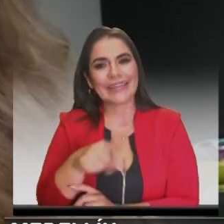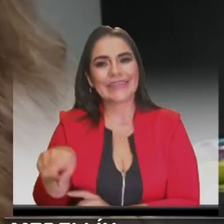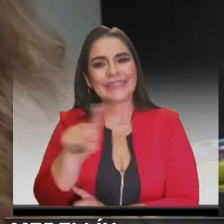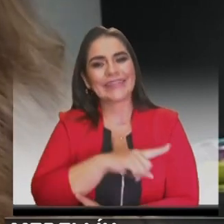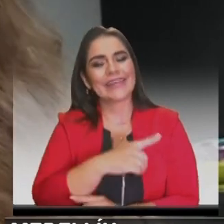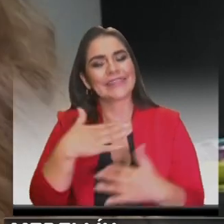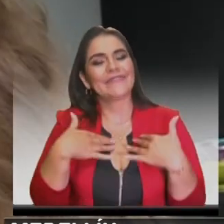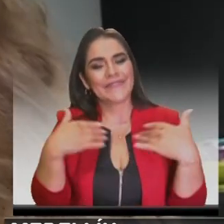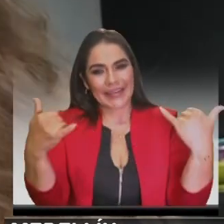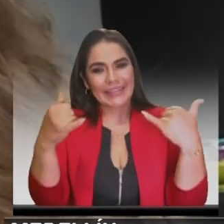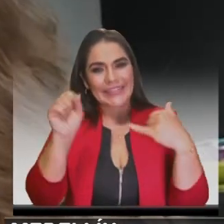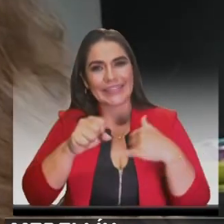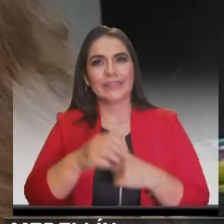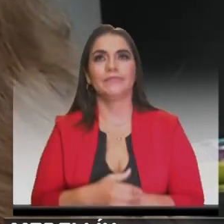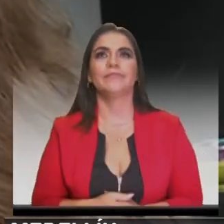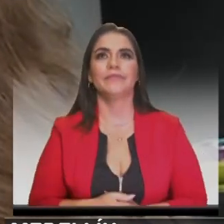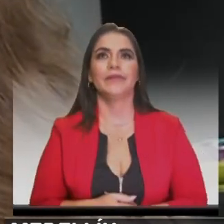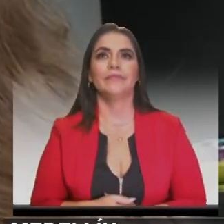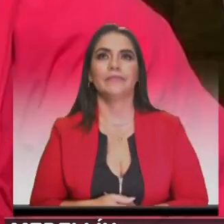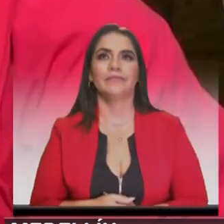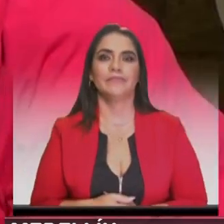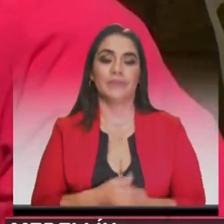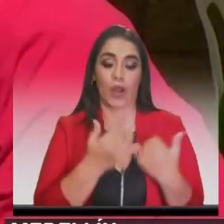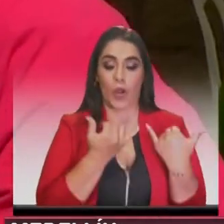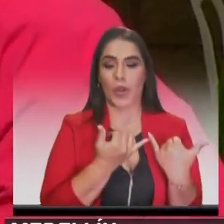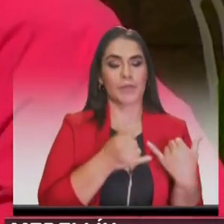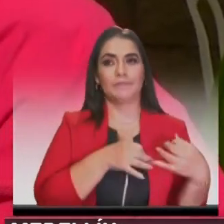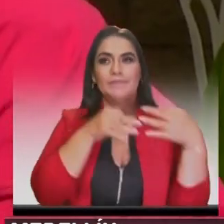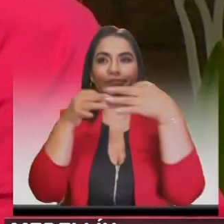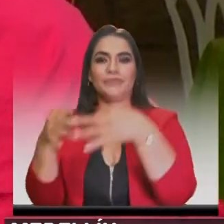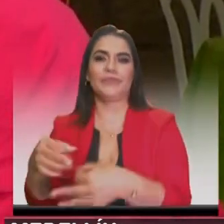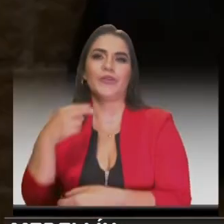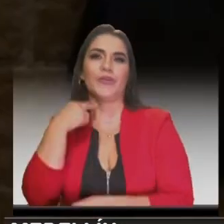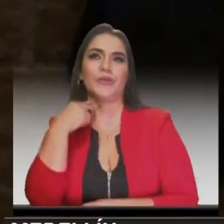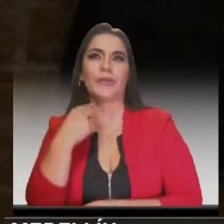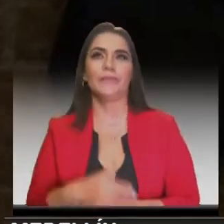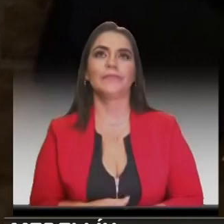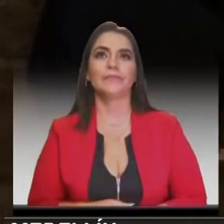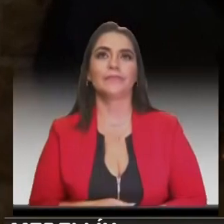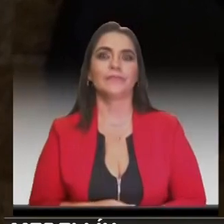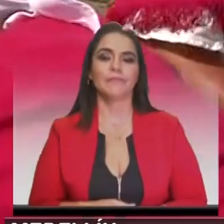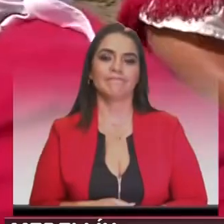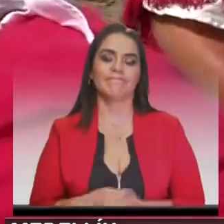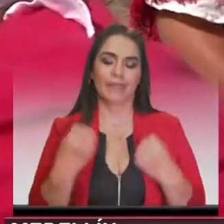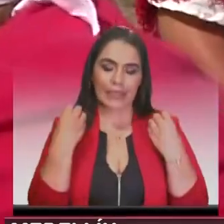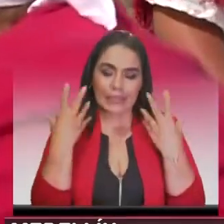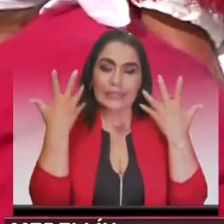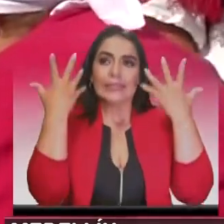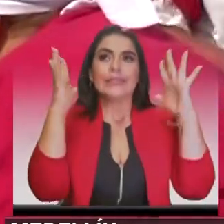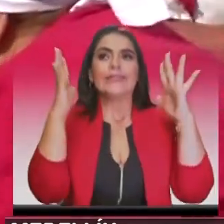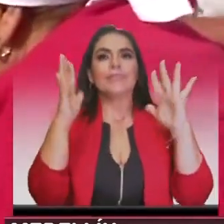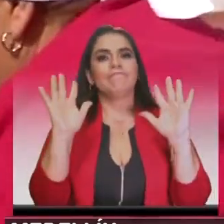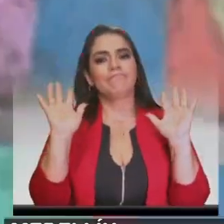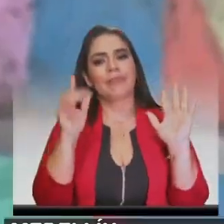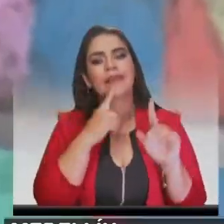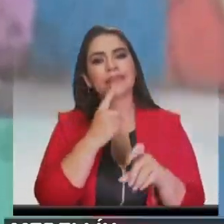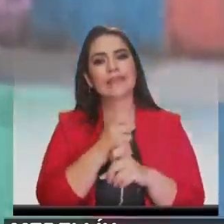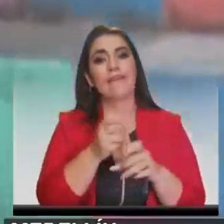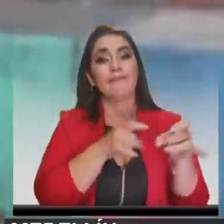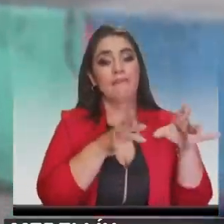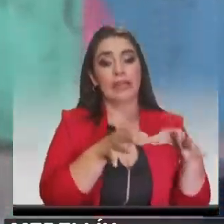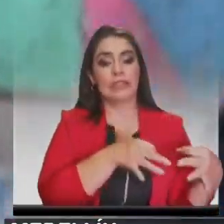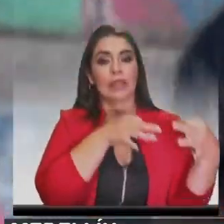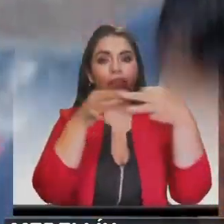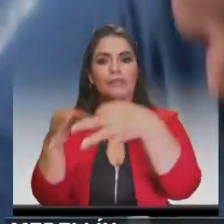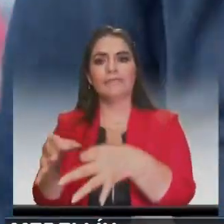de felicidad. Pero la feria es en noviembre. Silleteros de Santa Elena afirmaron que de alguna manera el cambio de fecha sí los